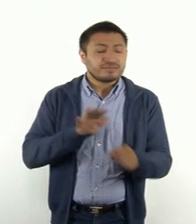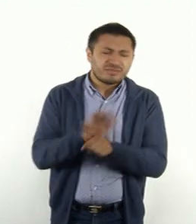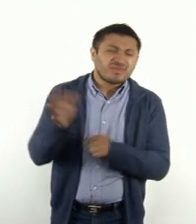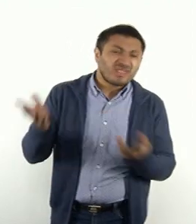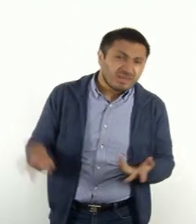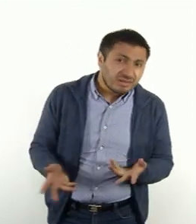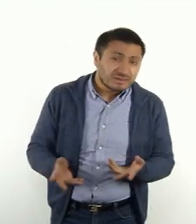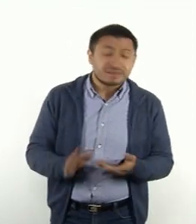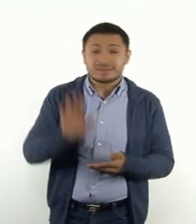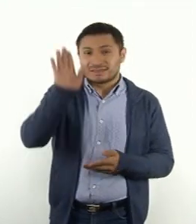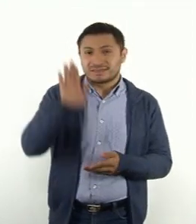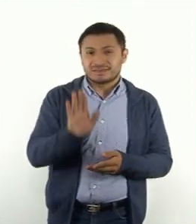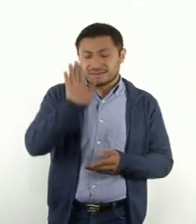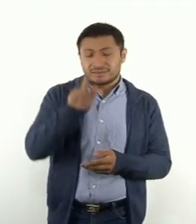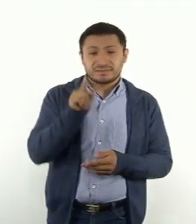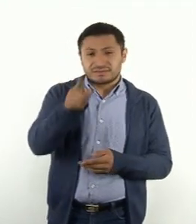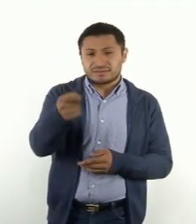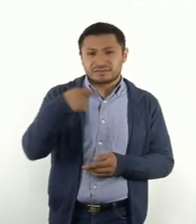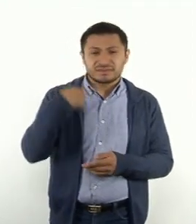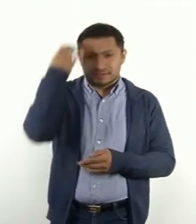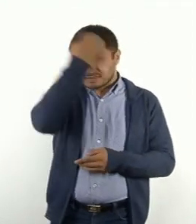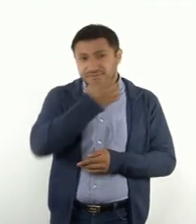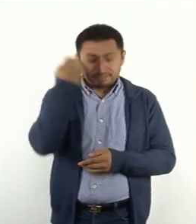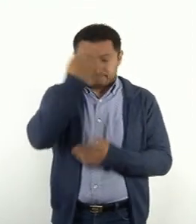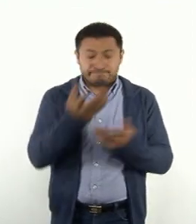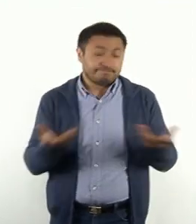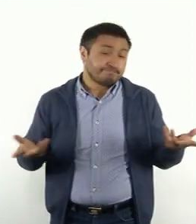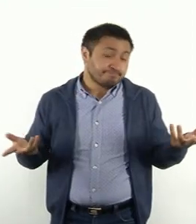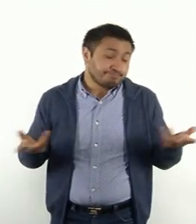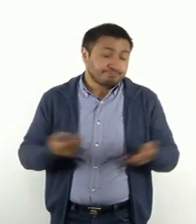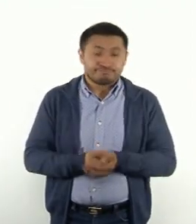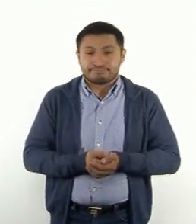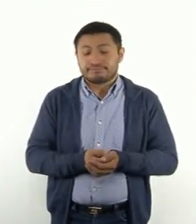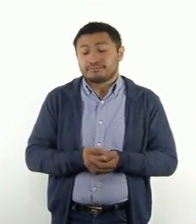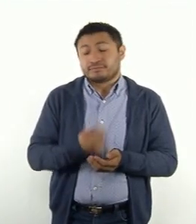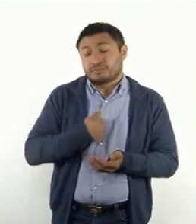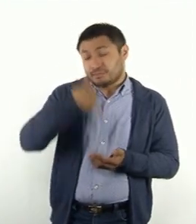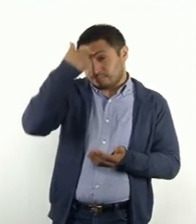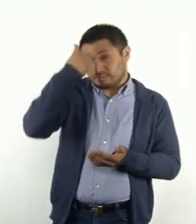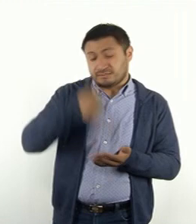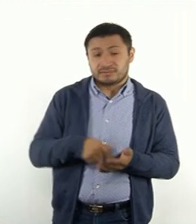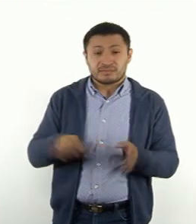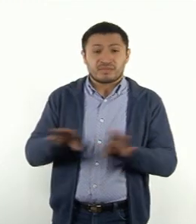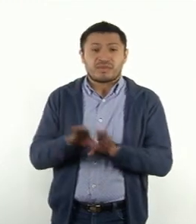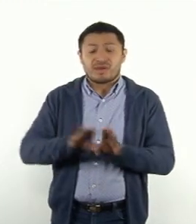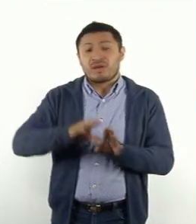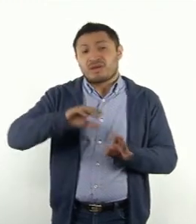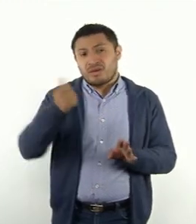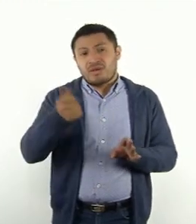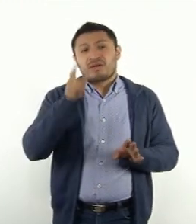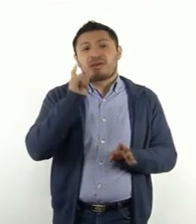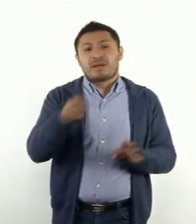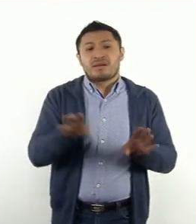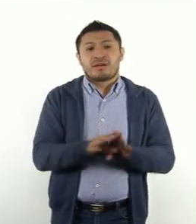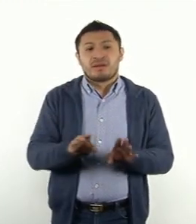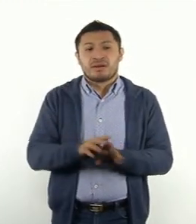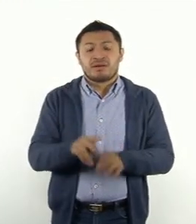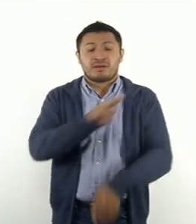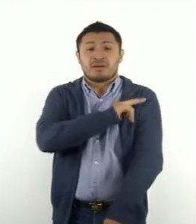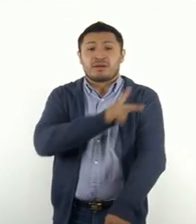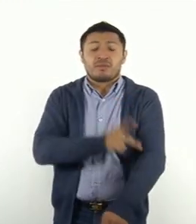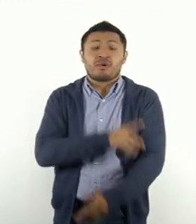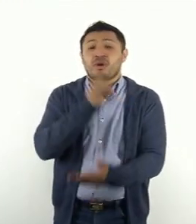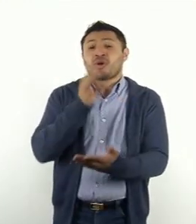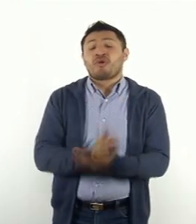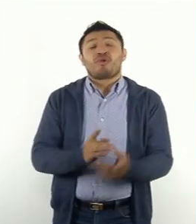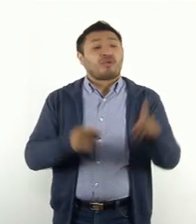Parece que me estás haciendo un examen, Mari. Bueno, según yo, un principio más es que el poder no lo ejerce